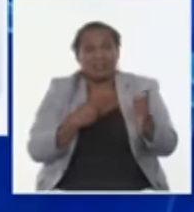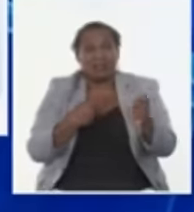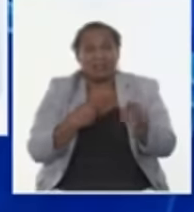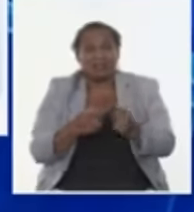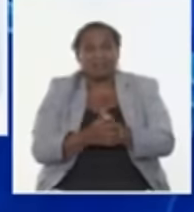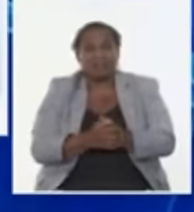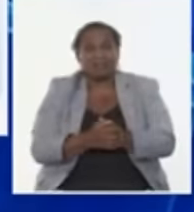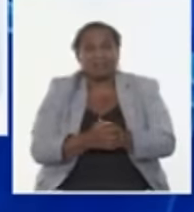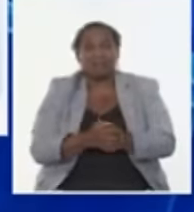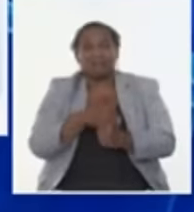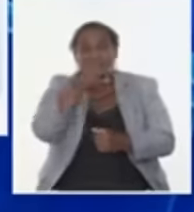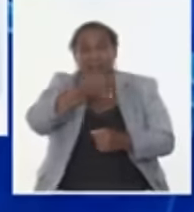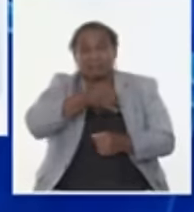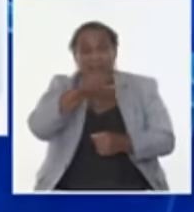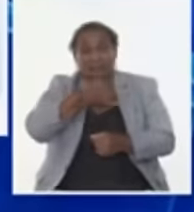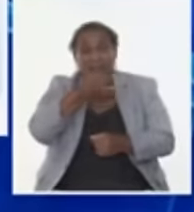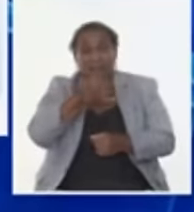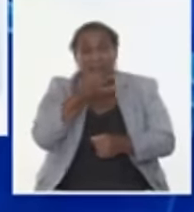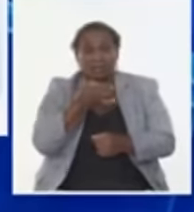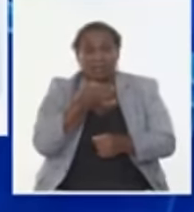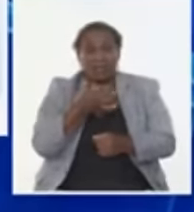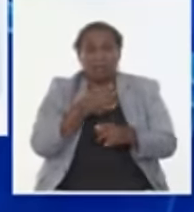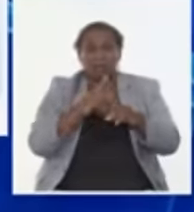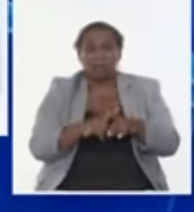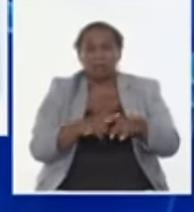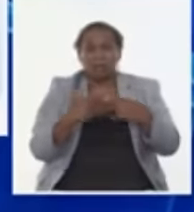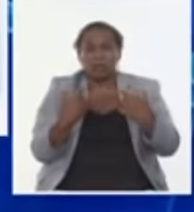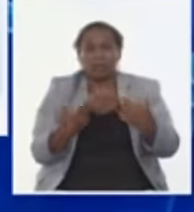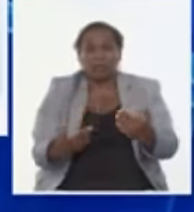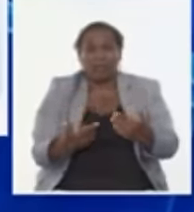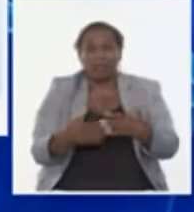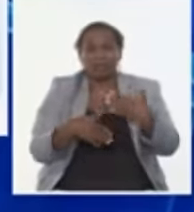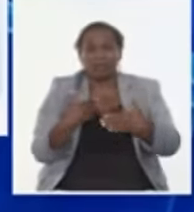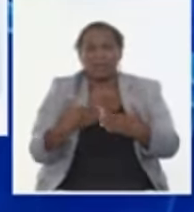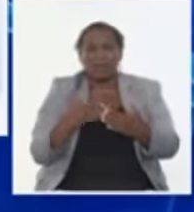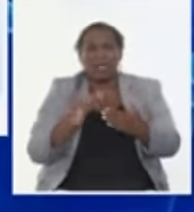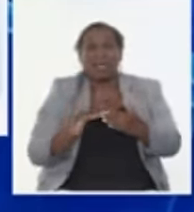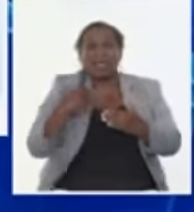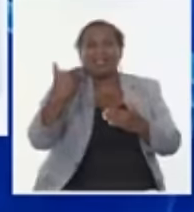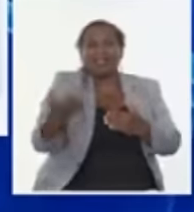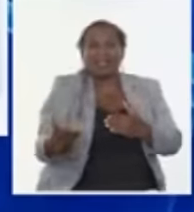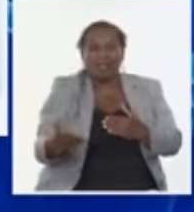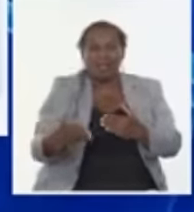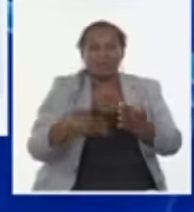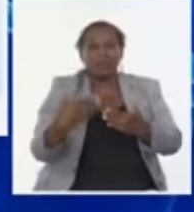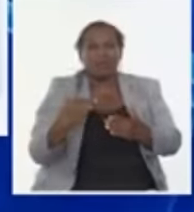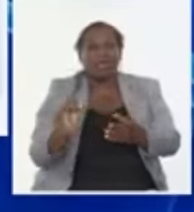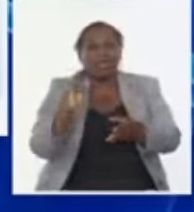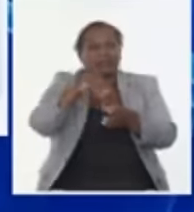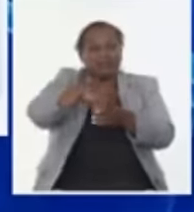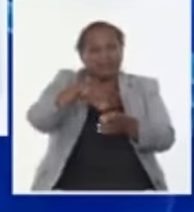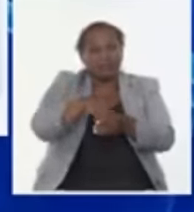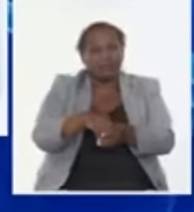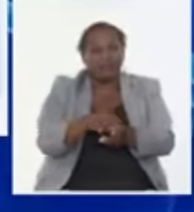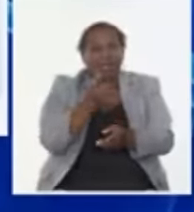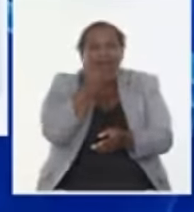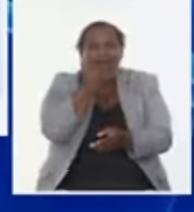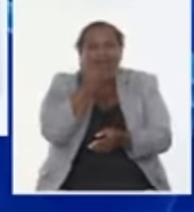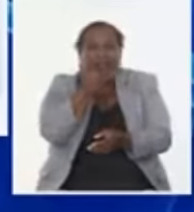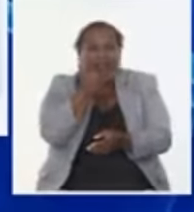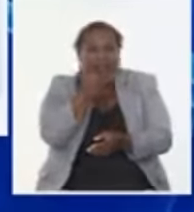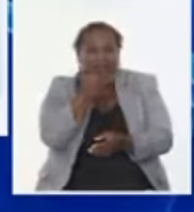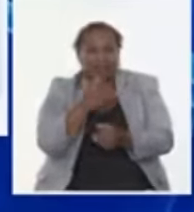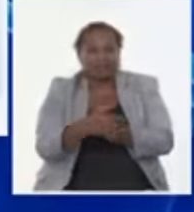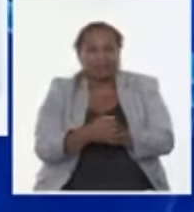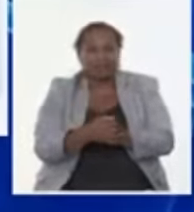Explicamos las causas externas e internas que inciden en este comportamiento y